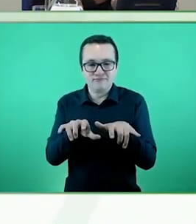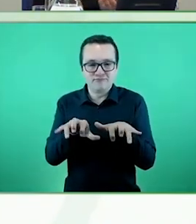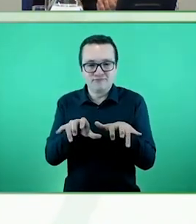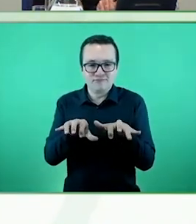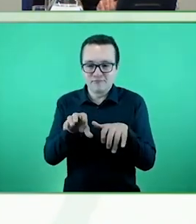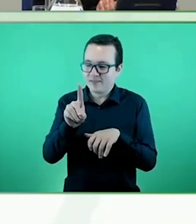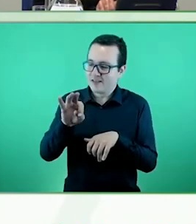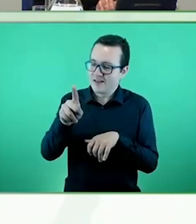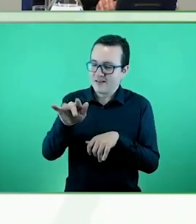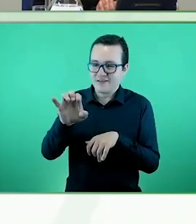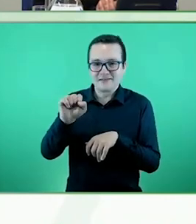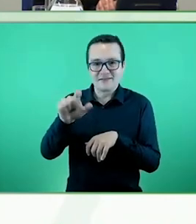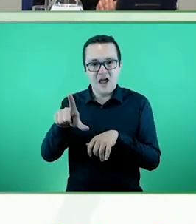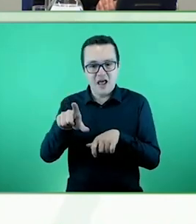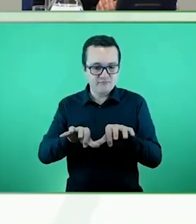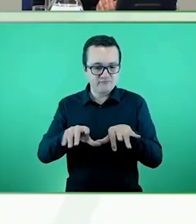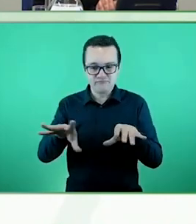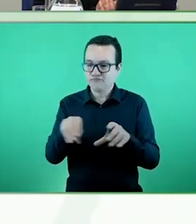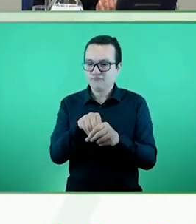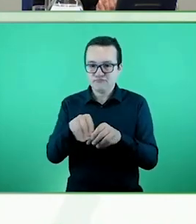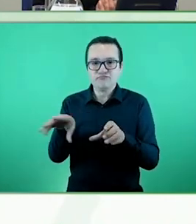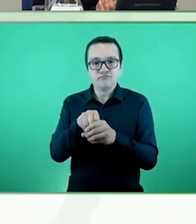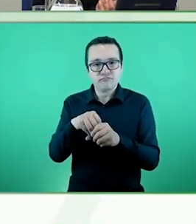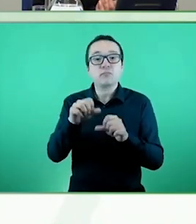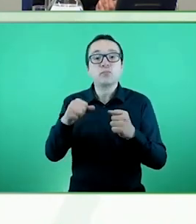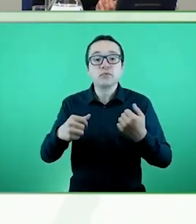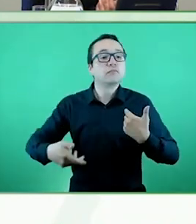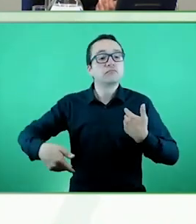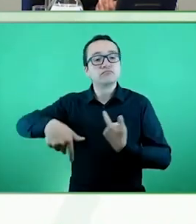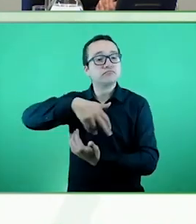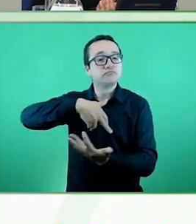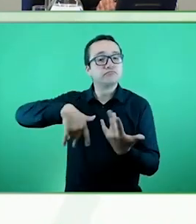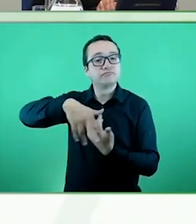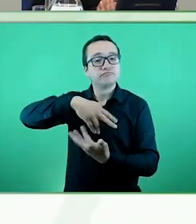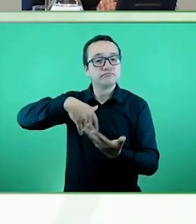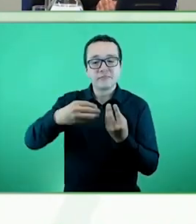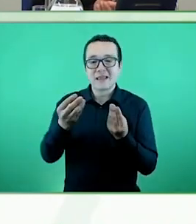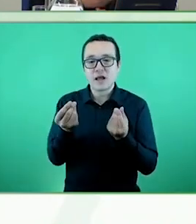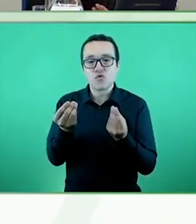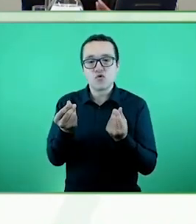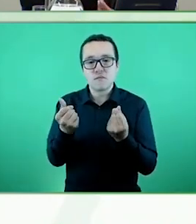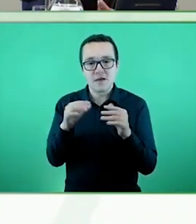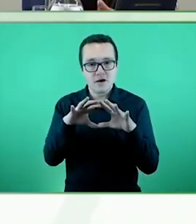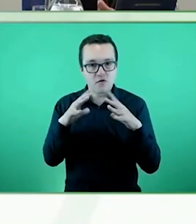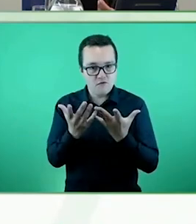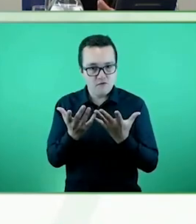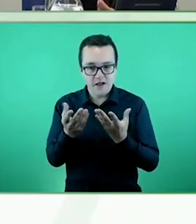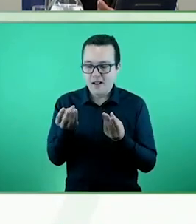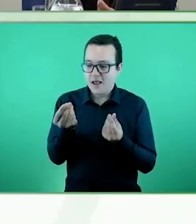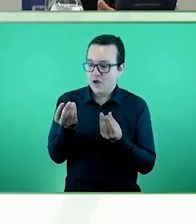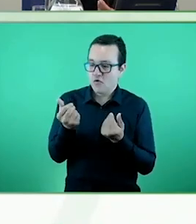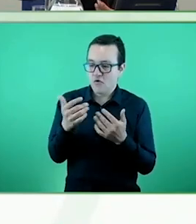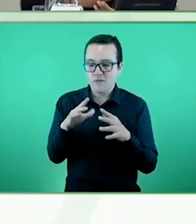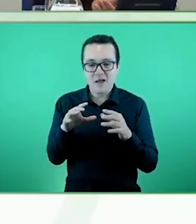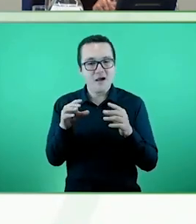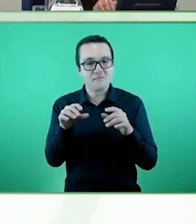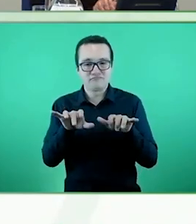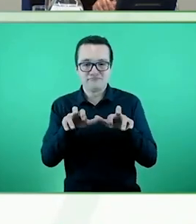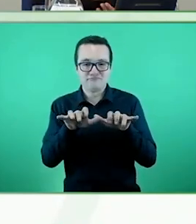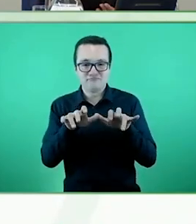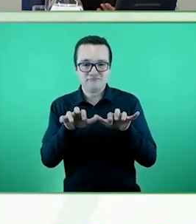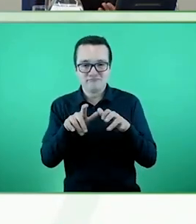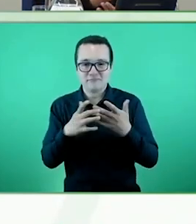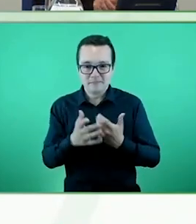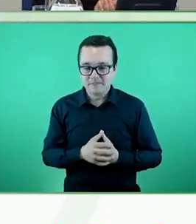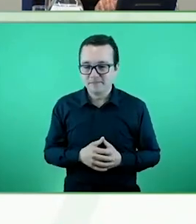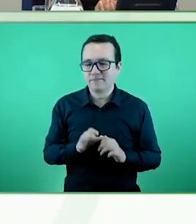activa de una economía global y digital. Bueno, yo les agradezco por estos minutos de